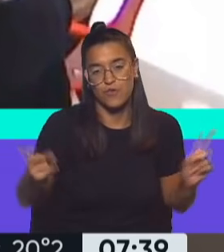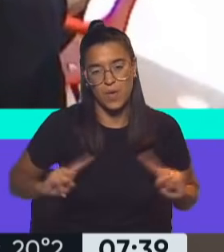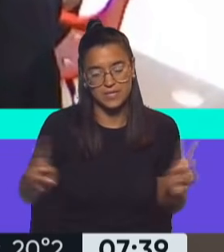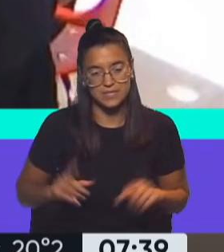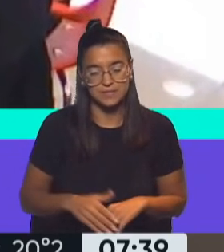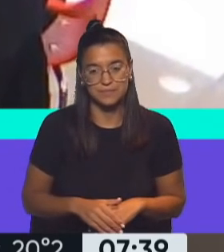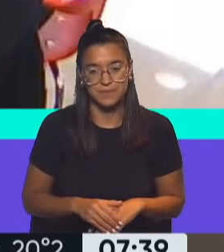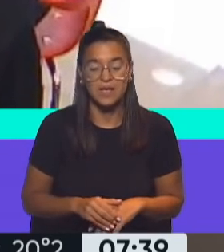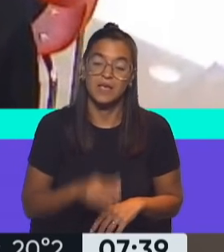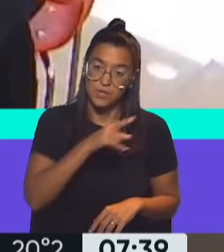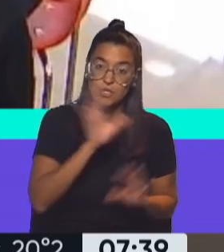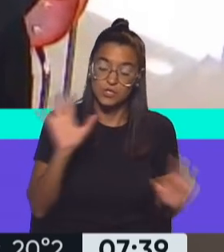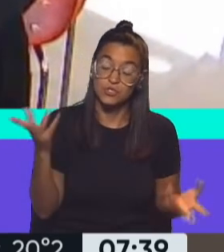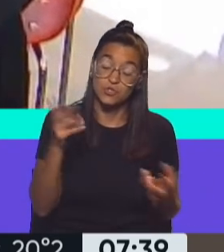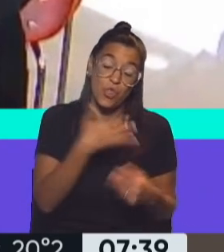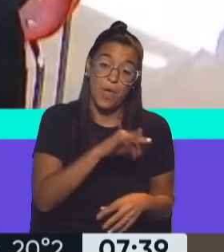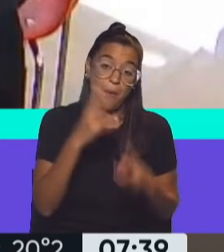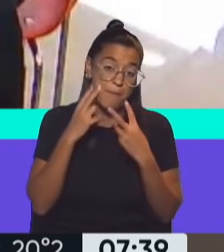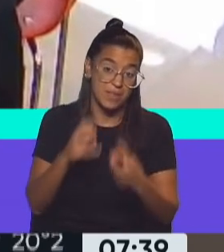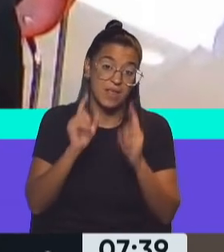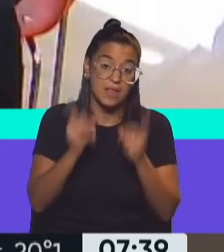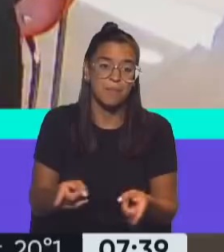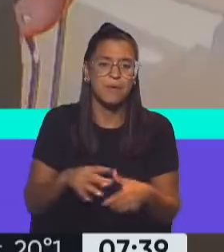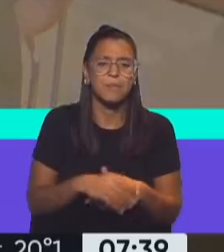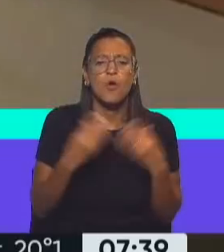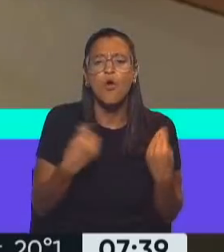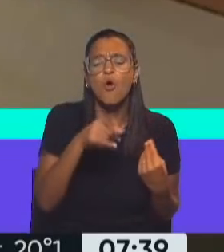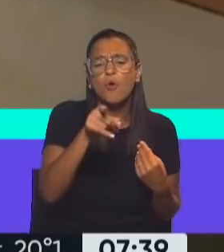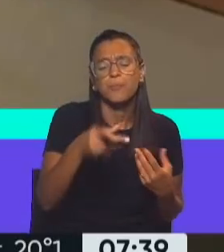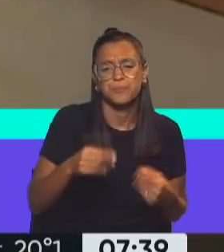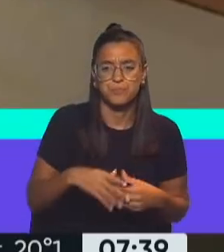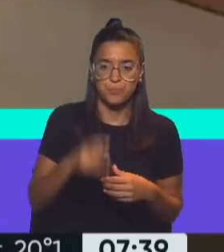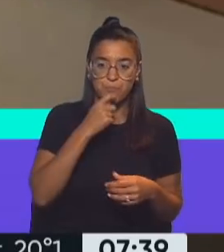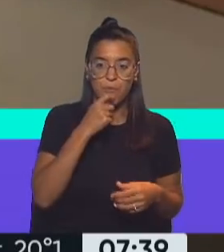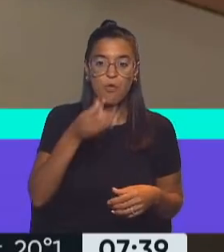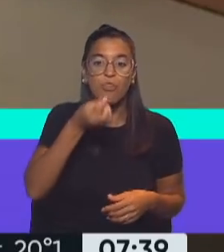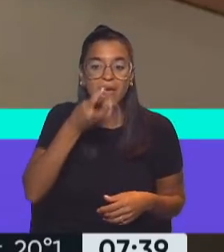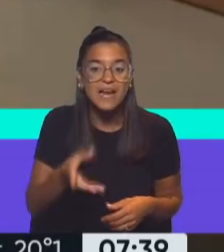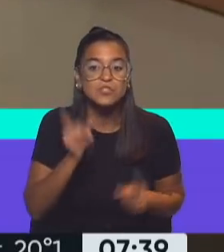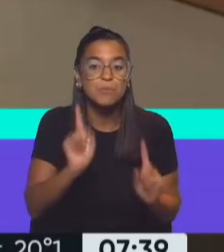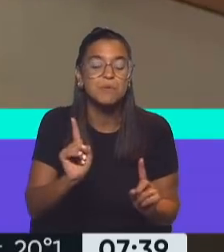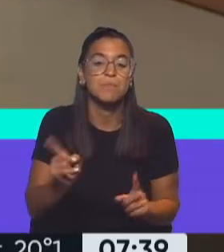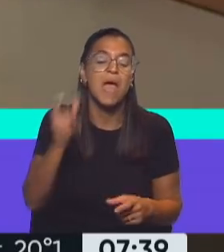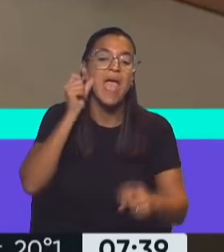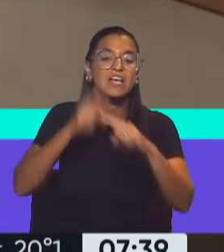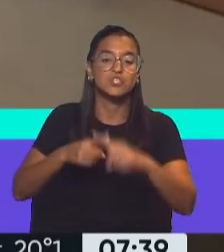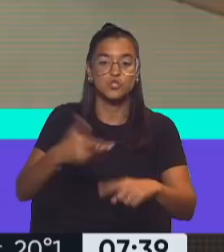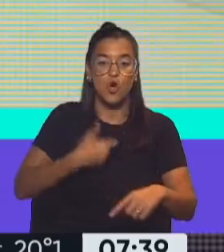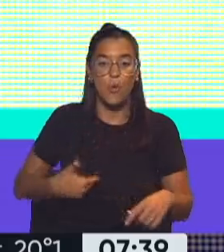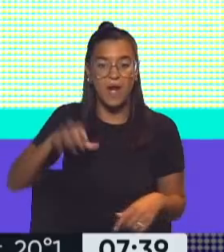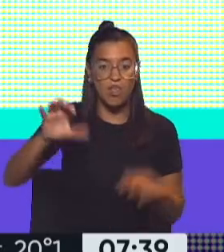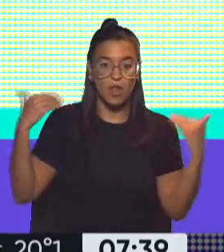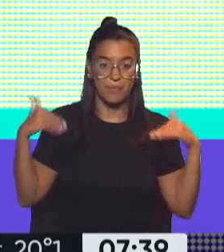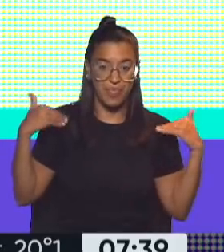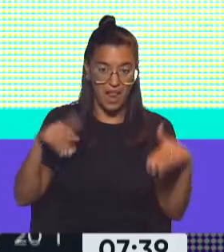O sea, eso es otra línea de investigación. Doctor de Vargas, ¿y cómo tomó usted, por ejemplo, las declaraciones que hizo la exgobernadora María